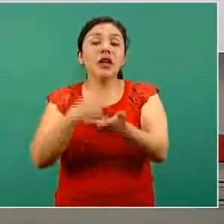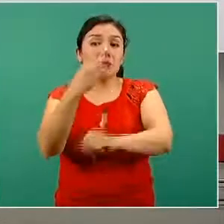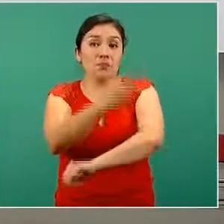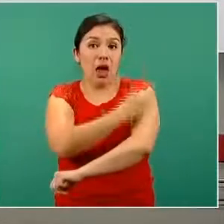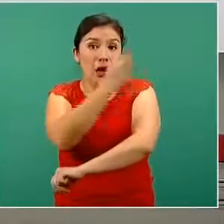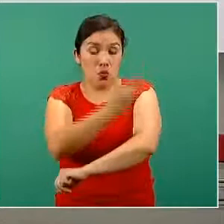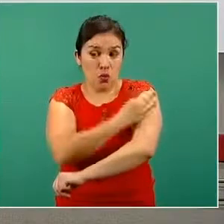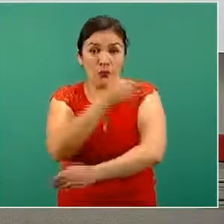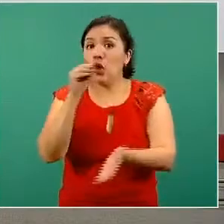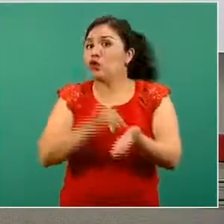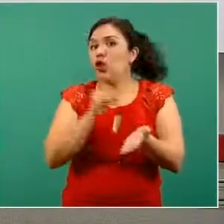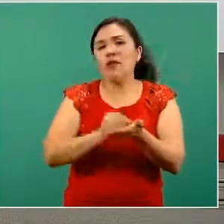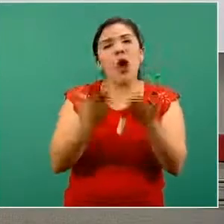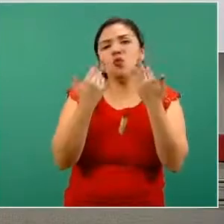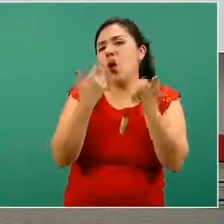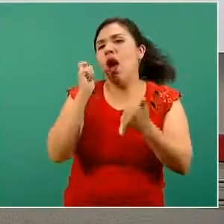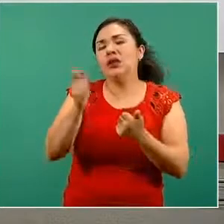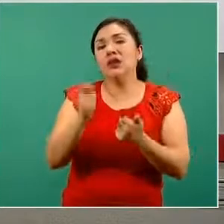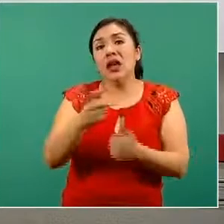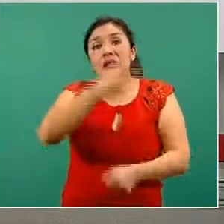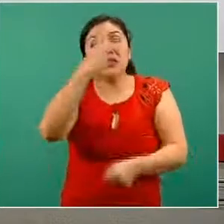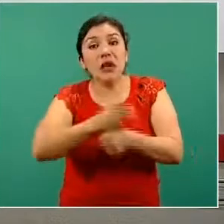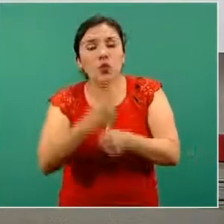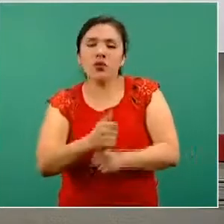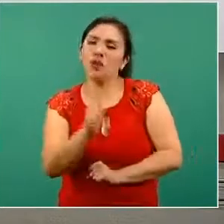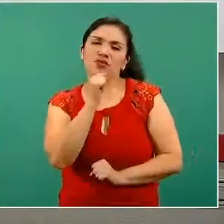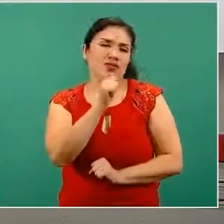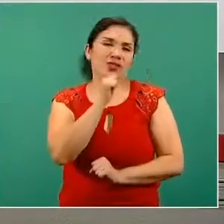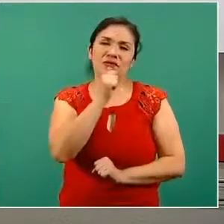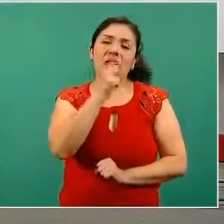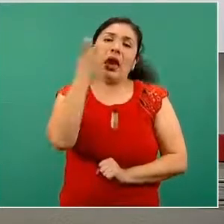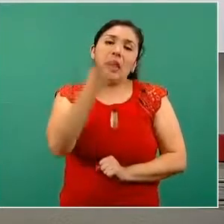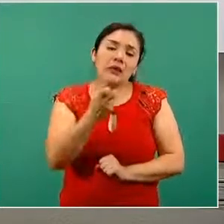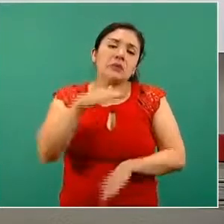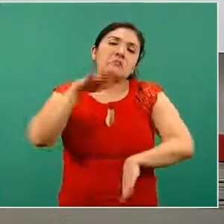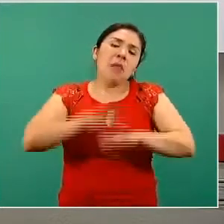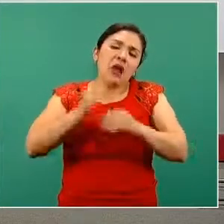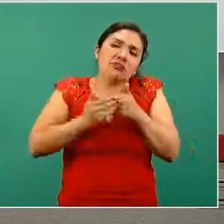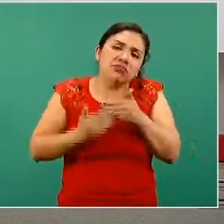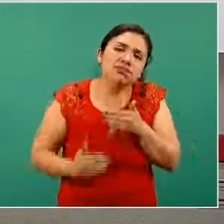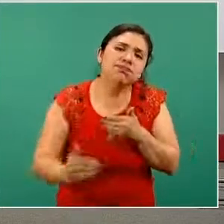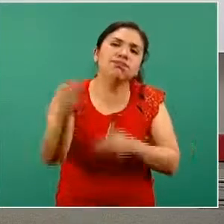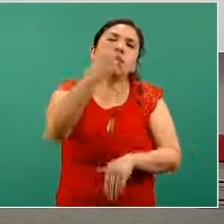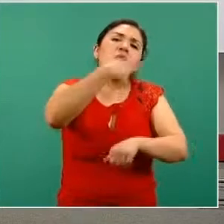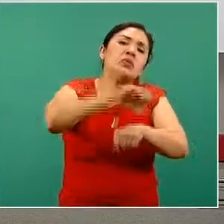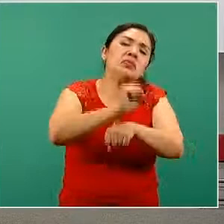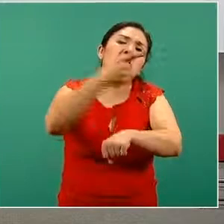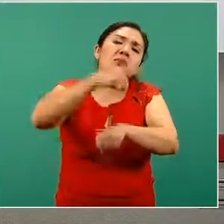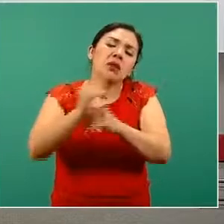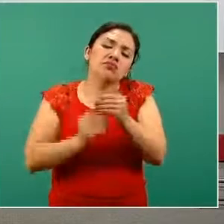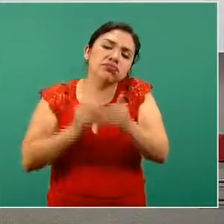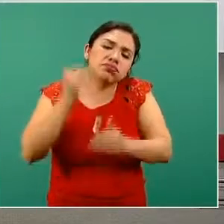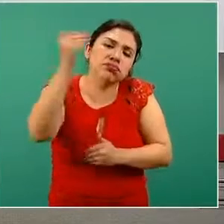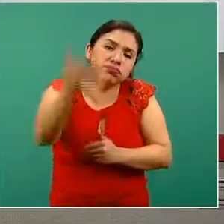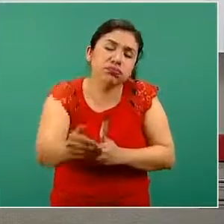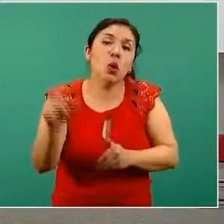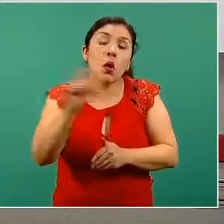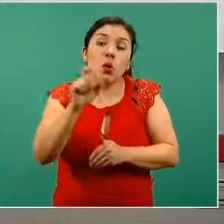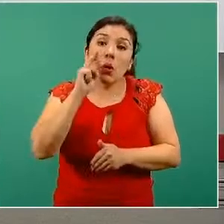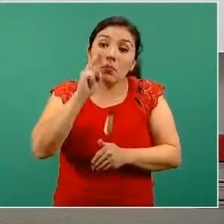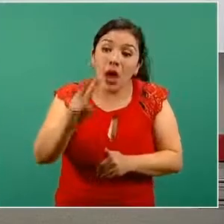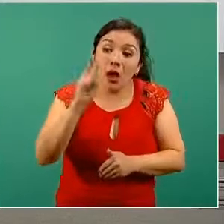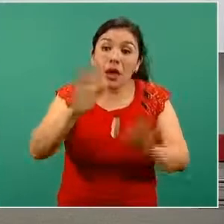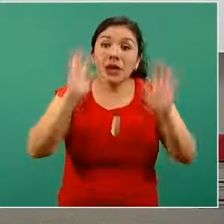avance de segundas dosis o esquemas completos. Esto lo veremos todavía en siguientes semanas, en la medida obviamente que se